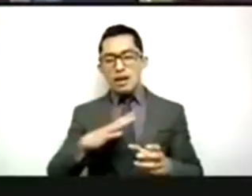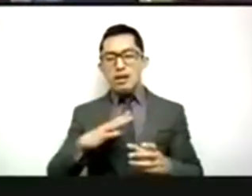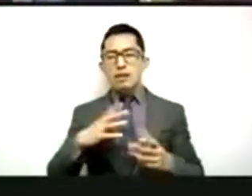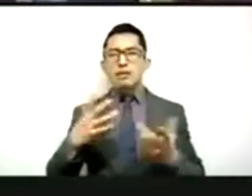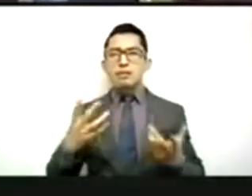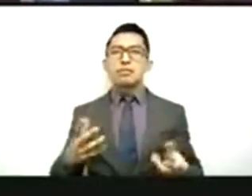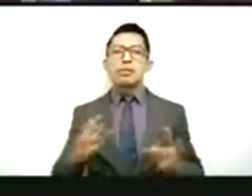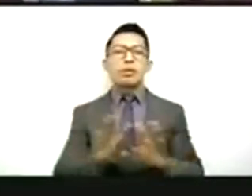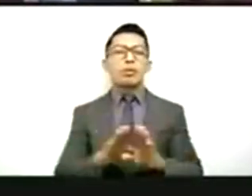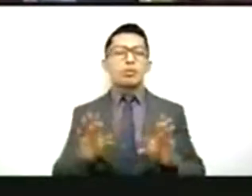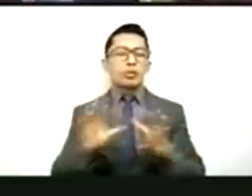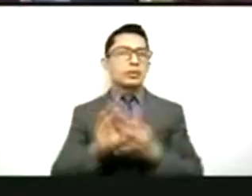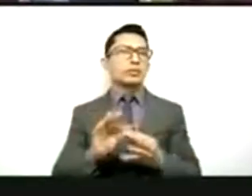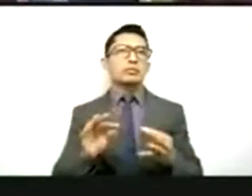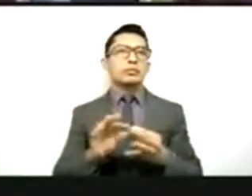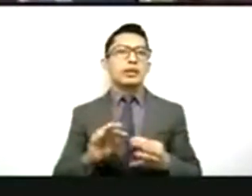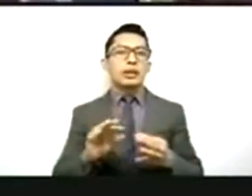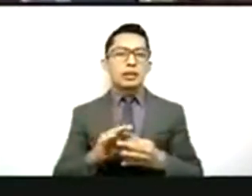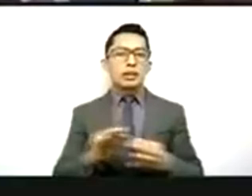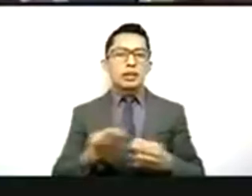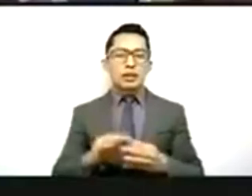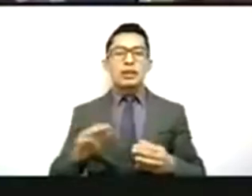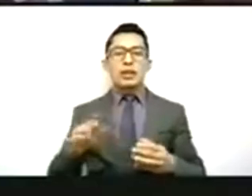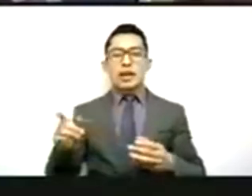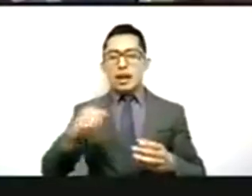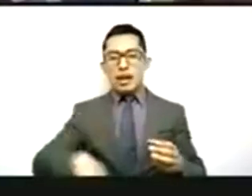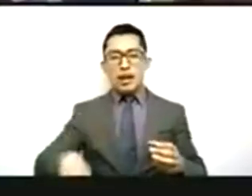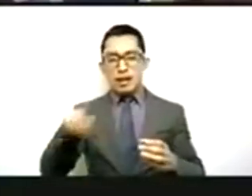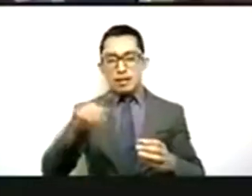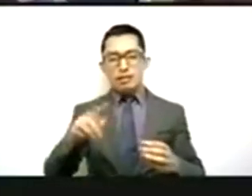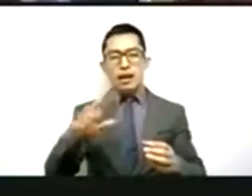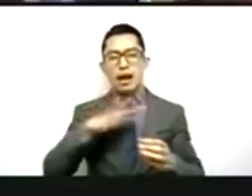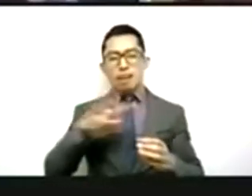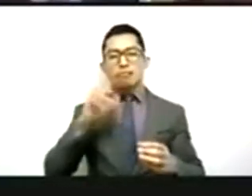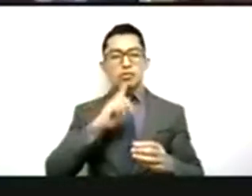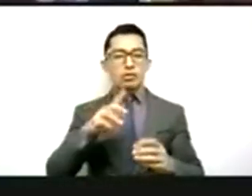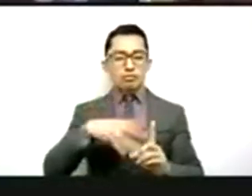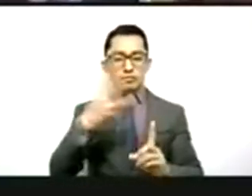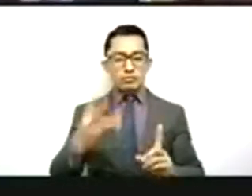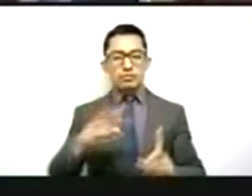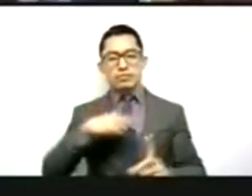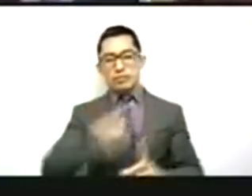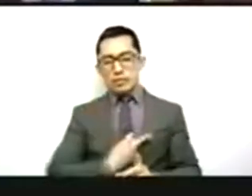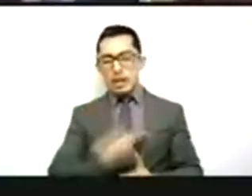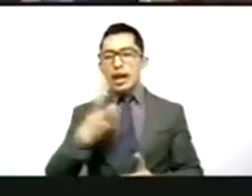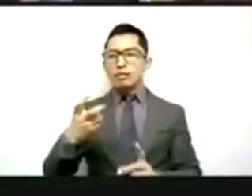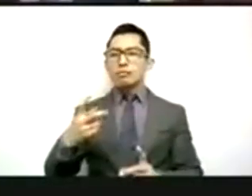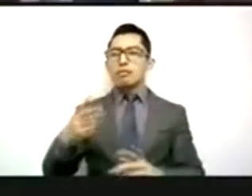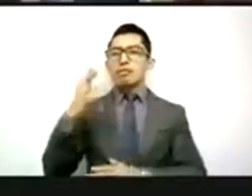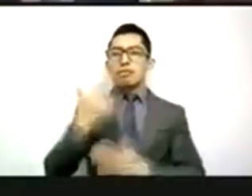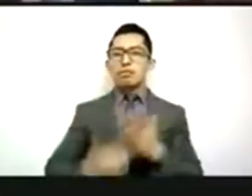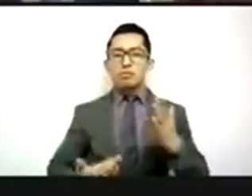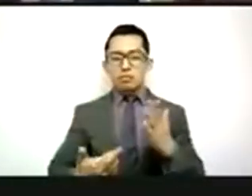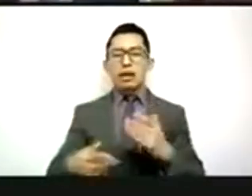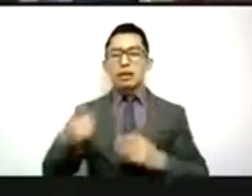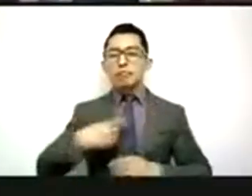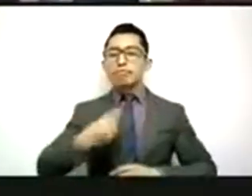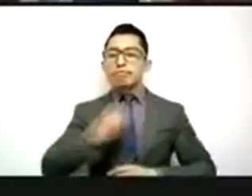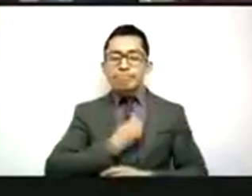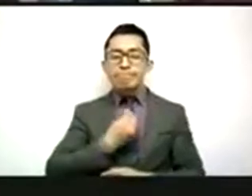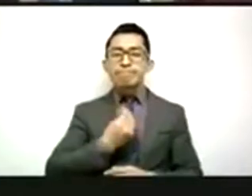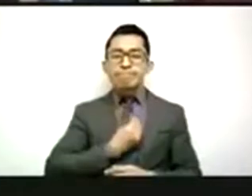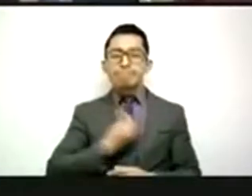por ser parte de la diversidad, además con esta resistencia, pero además